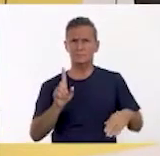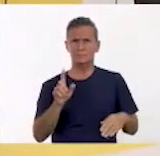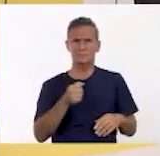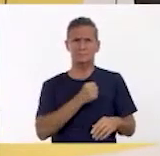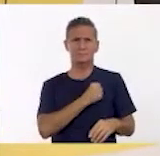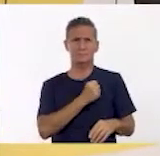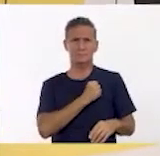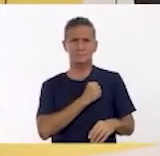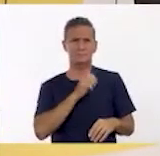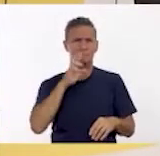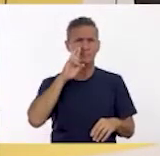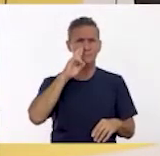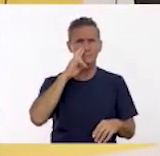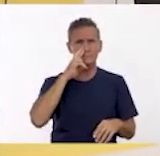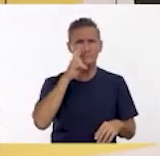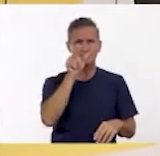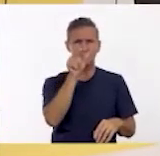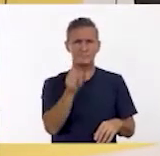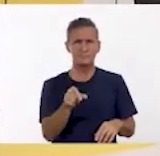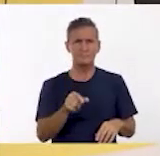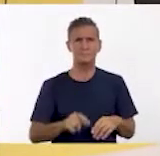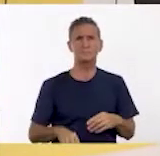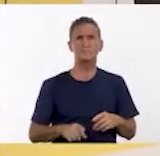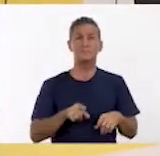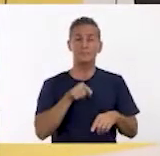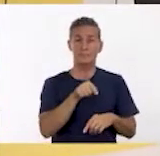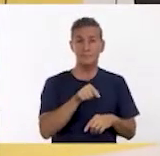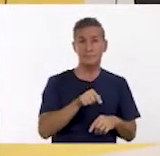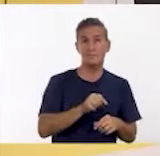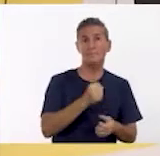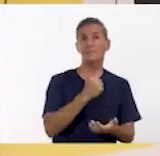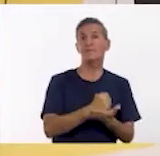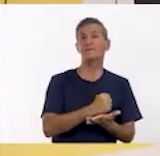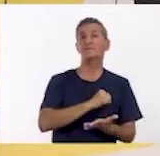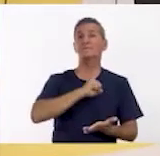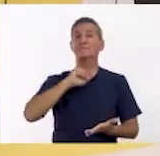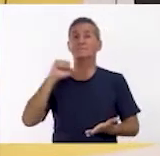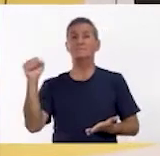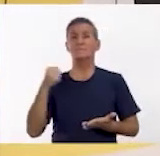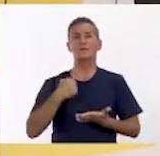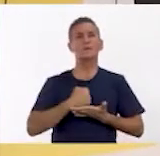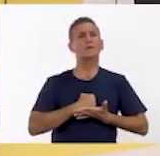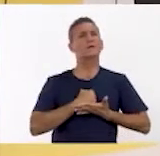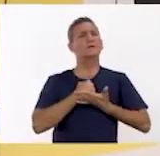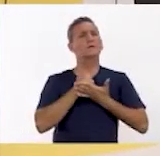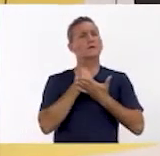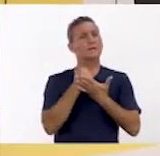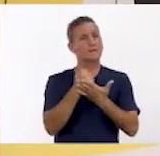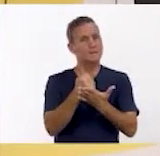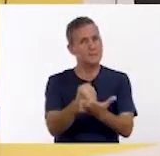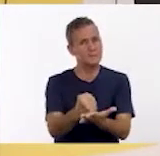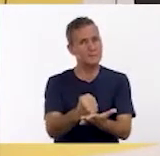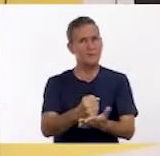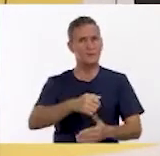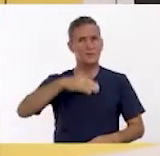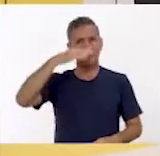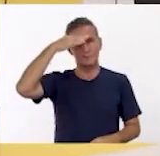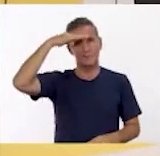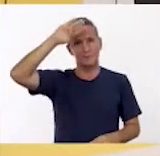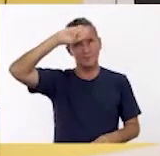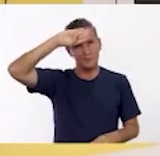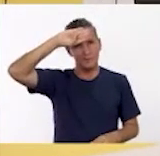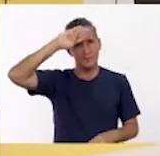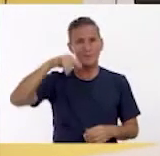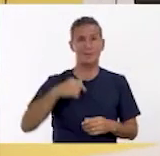de discriminación. Y esto se logra precisamente por la colaboración